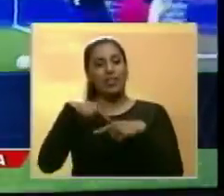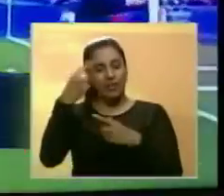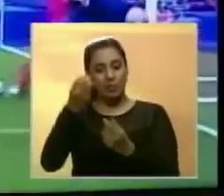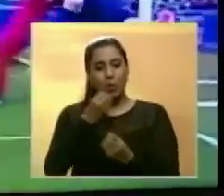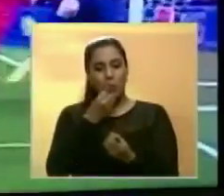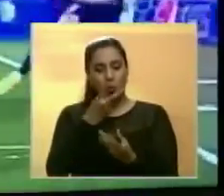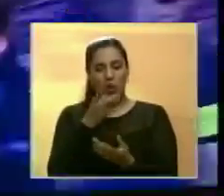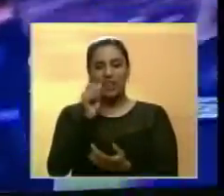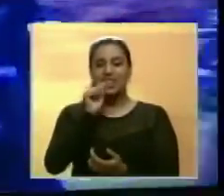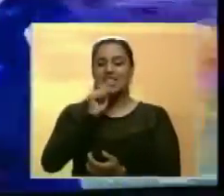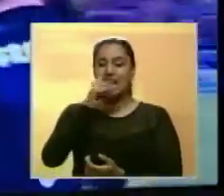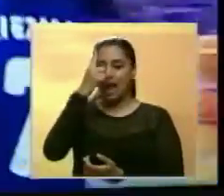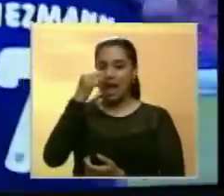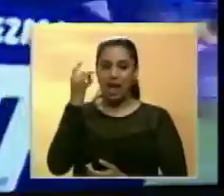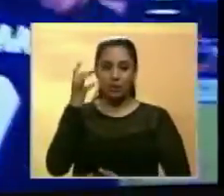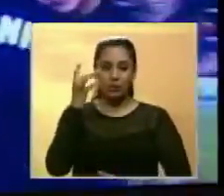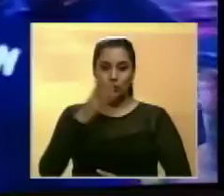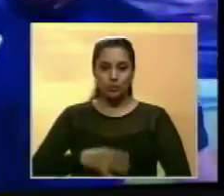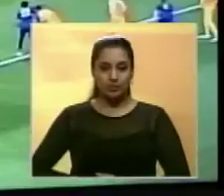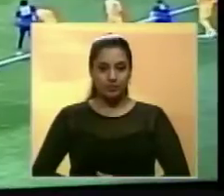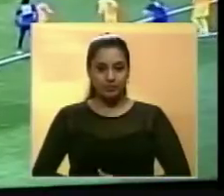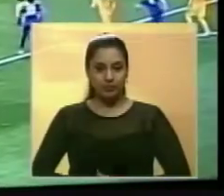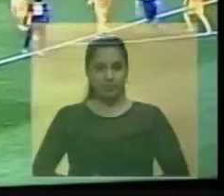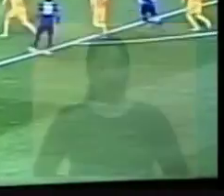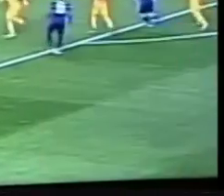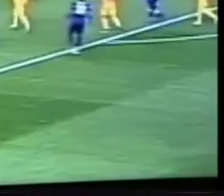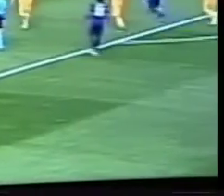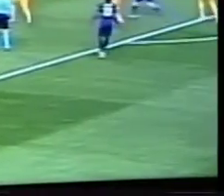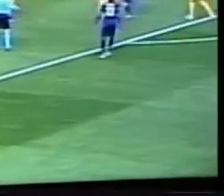en breve con Tony Chittadino.